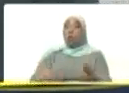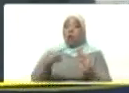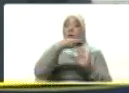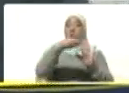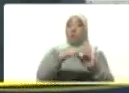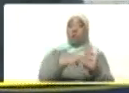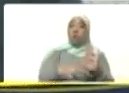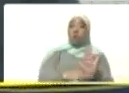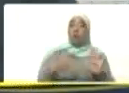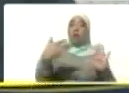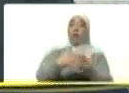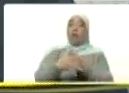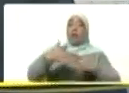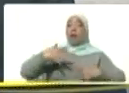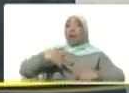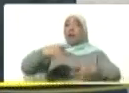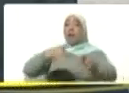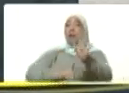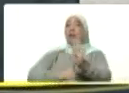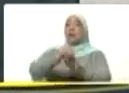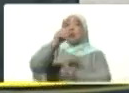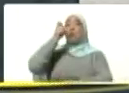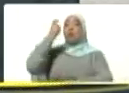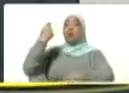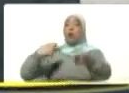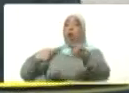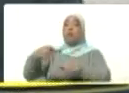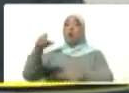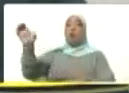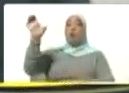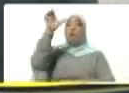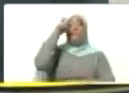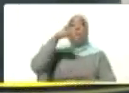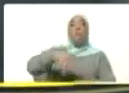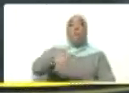en el interés del desarrollo económico de los pueblos.